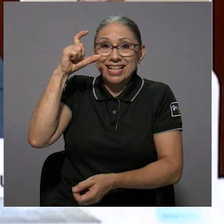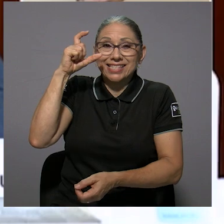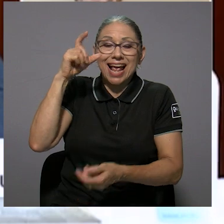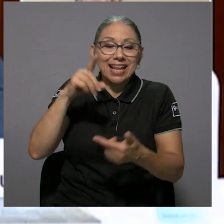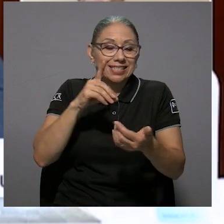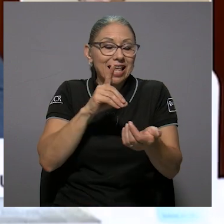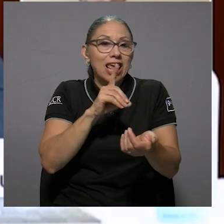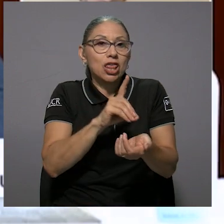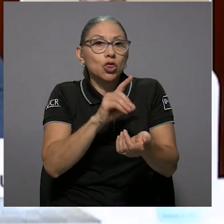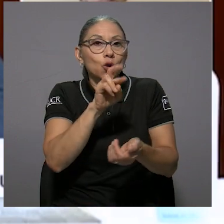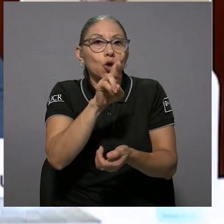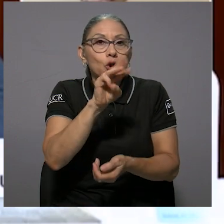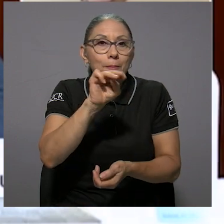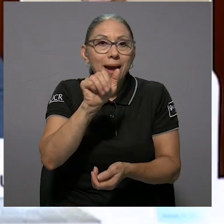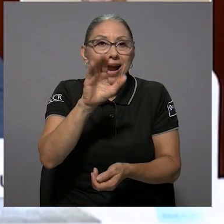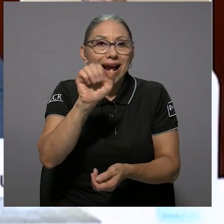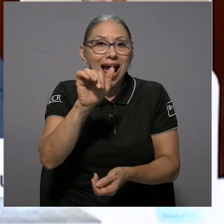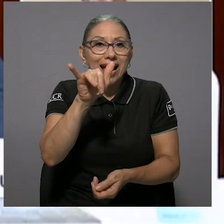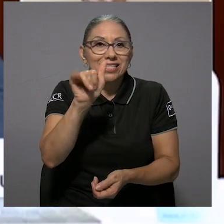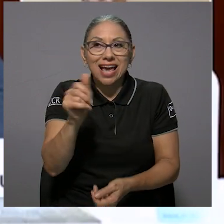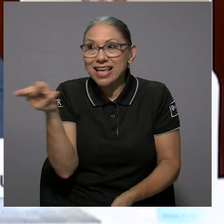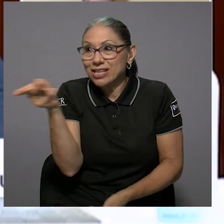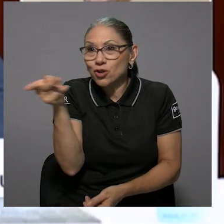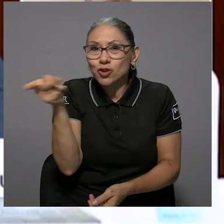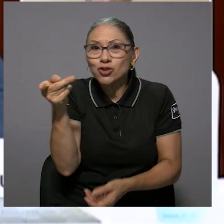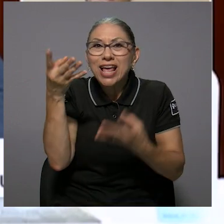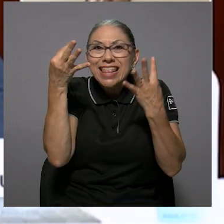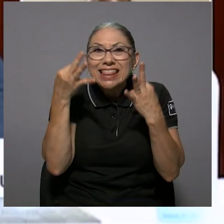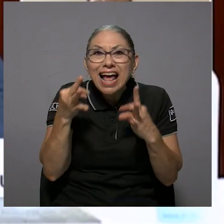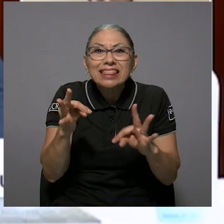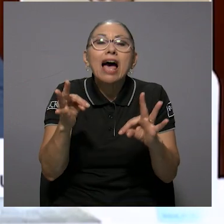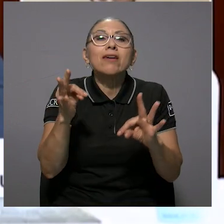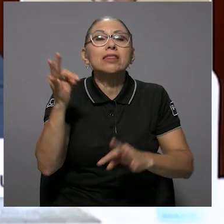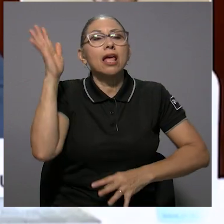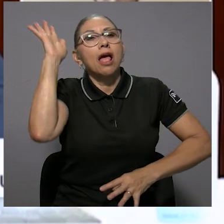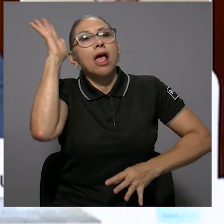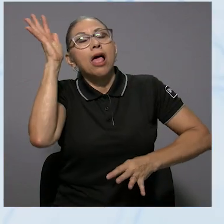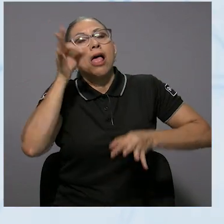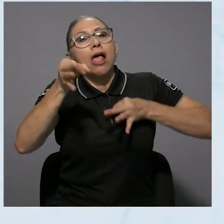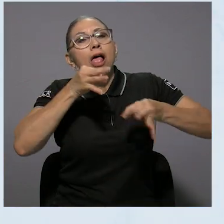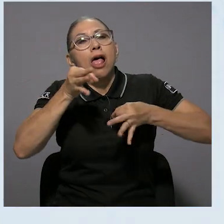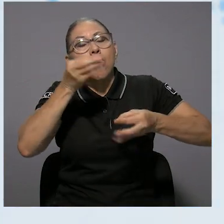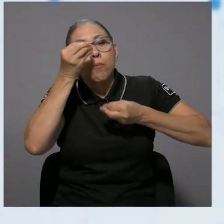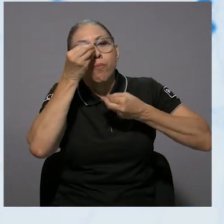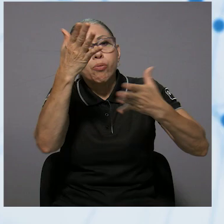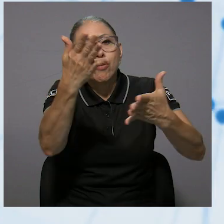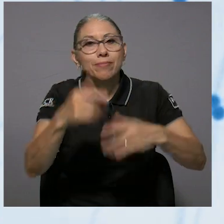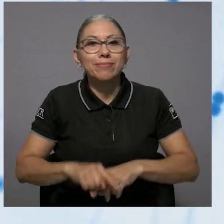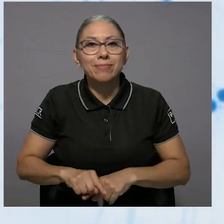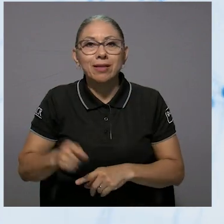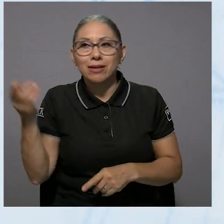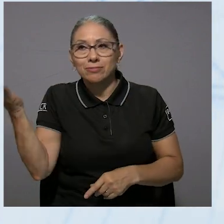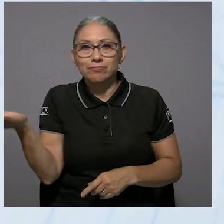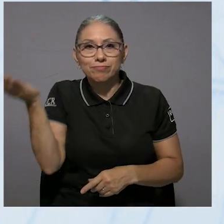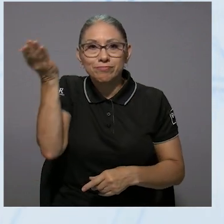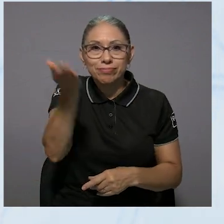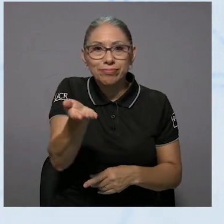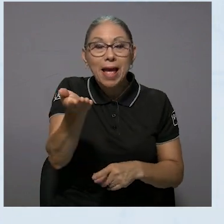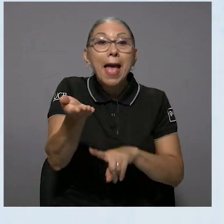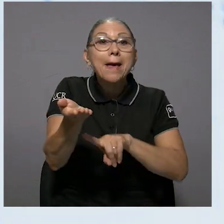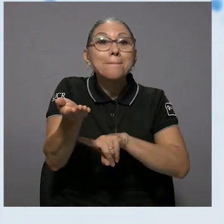el doctor Macaya, de dar mucha información en las conferencias de prensa, pero la contraparte, que era lo que se